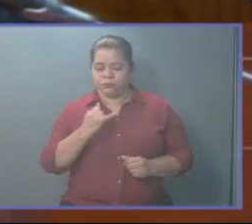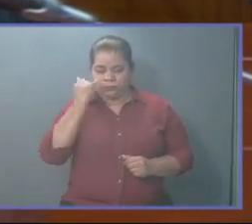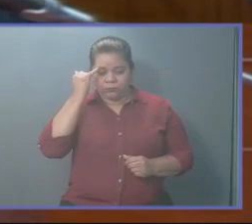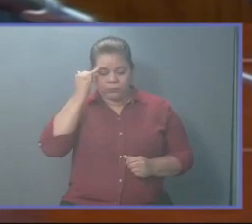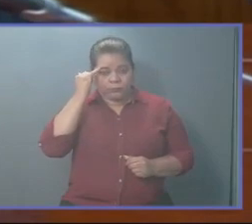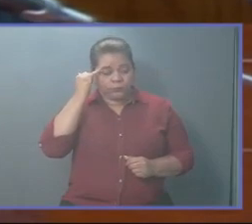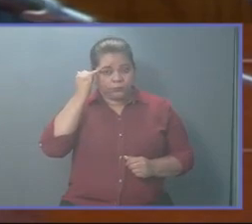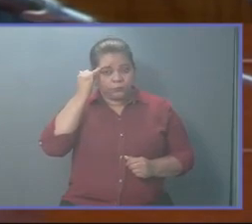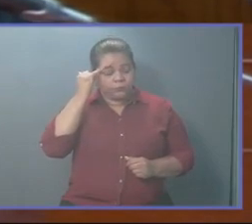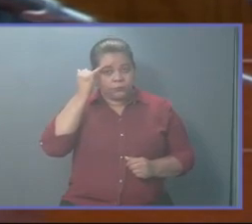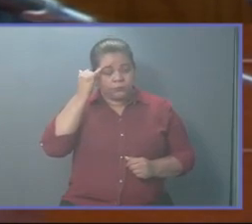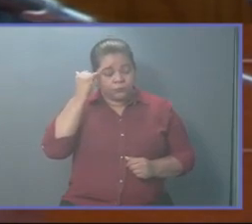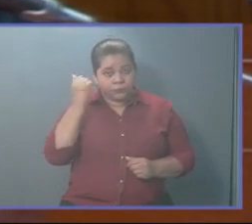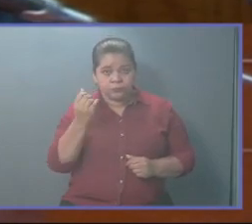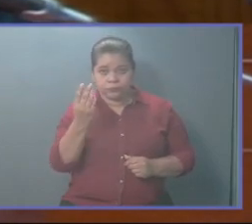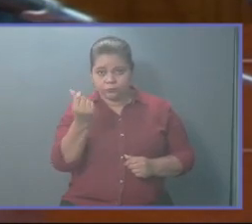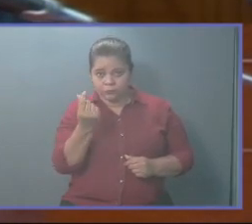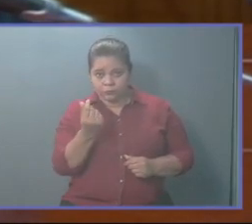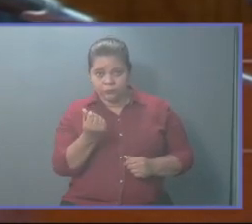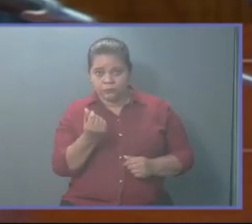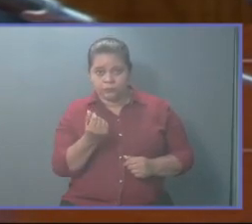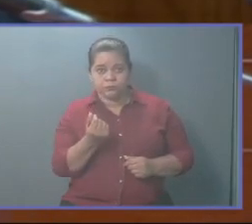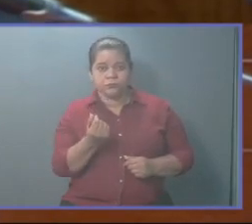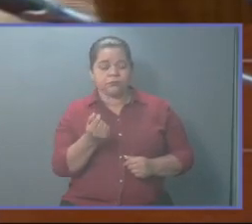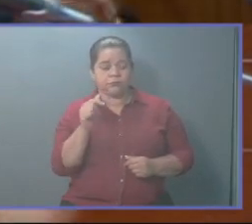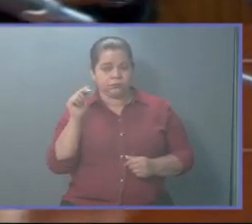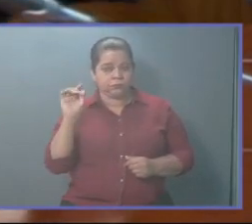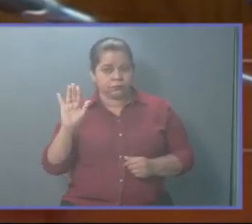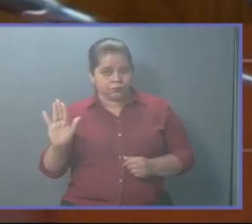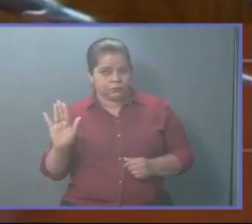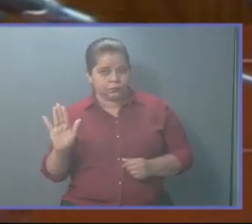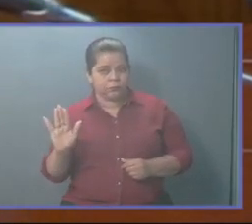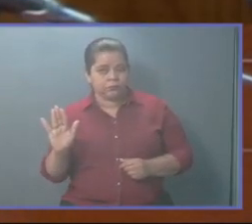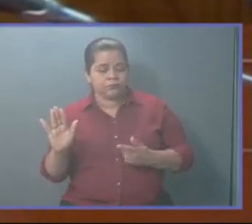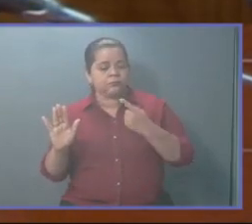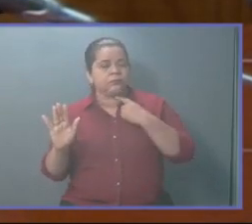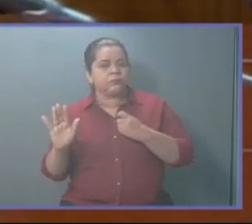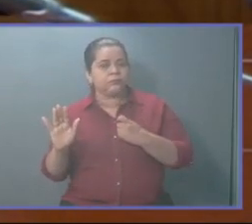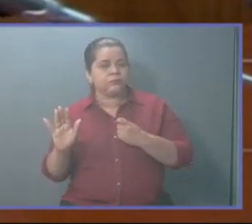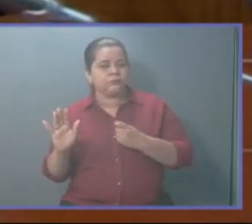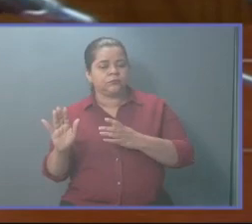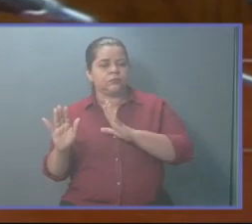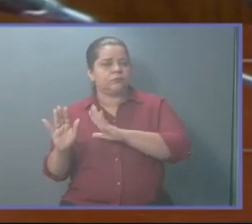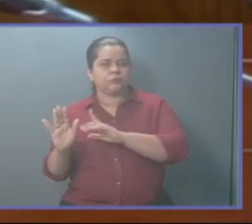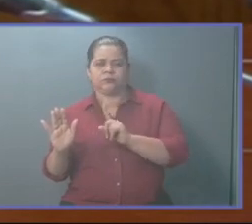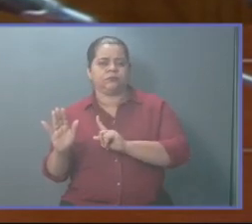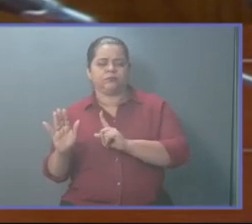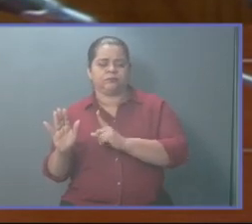Y que los fondos que maneja el presidente de la República le pertenecen a las y a los salvadoreños.